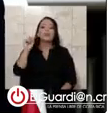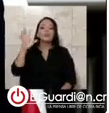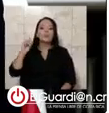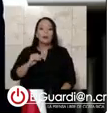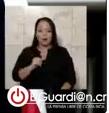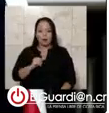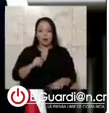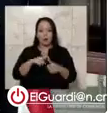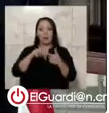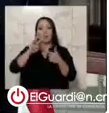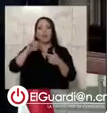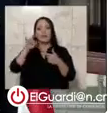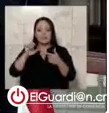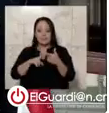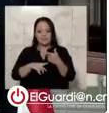Waze.